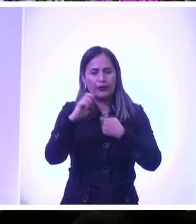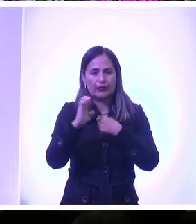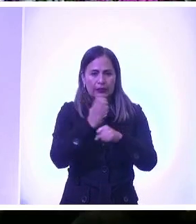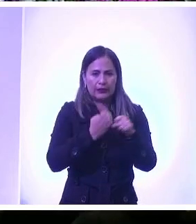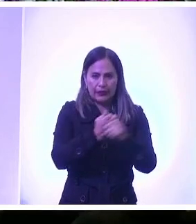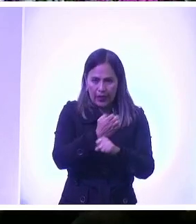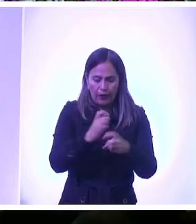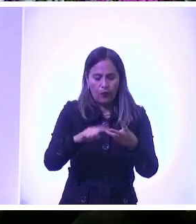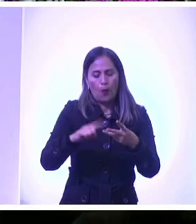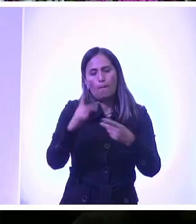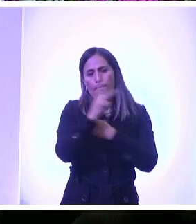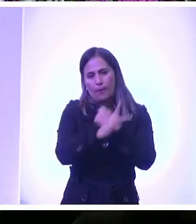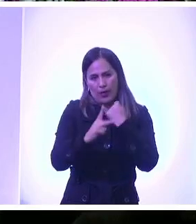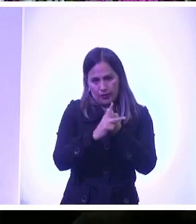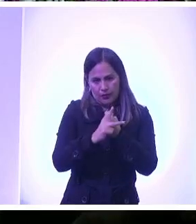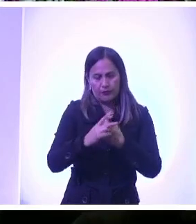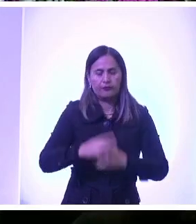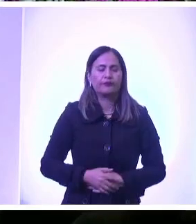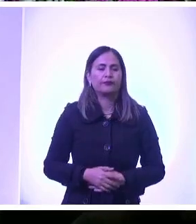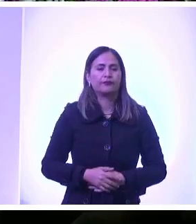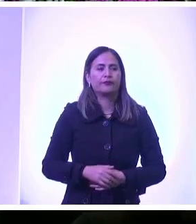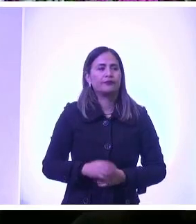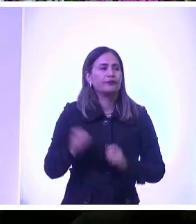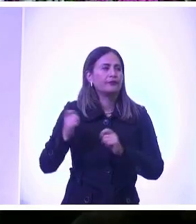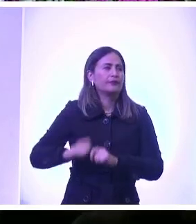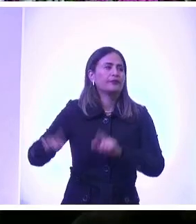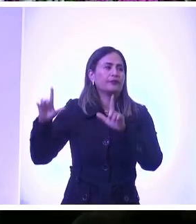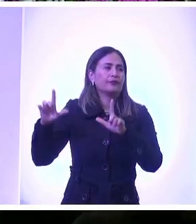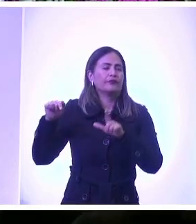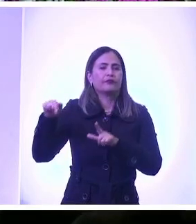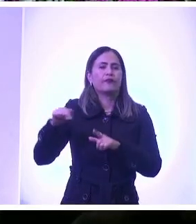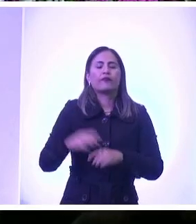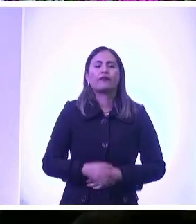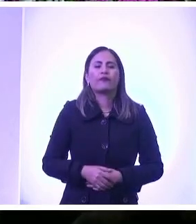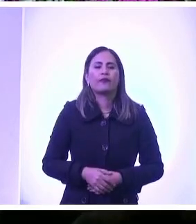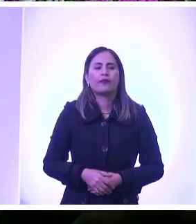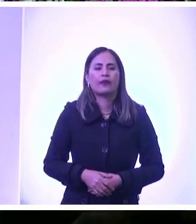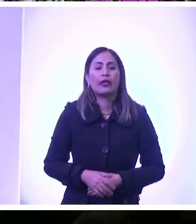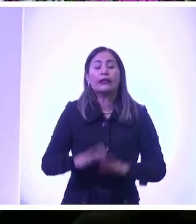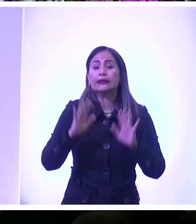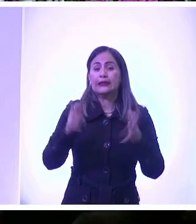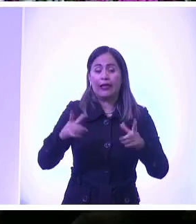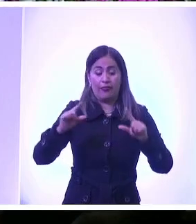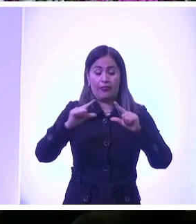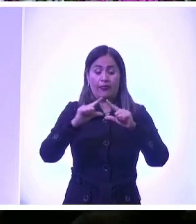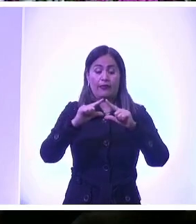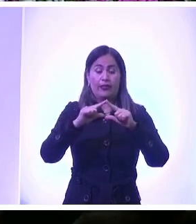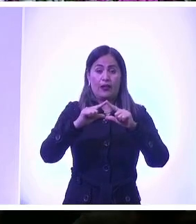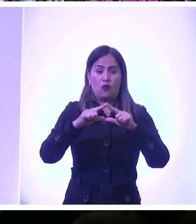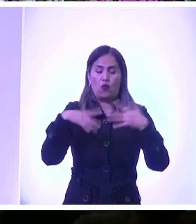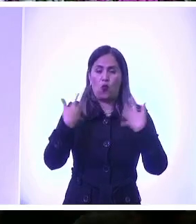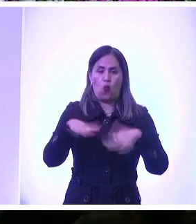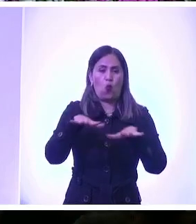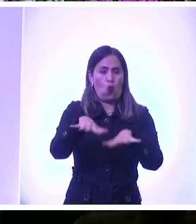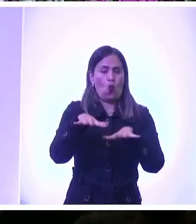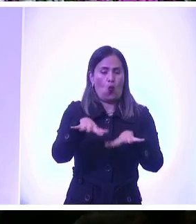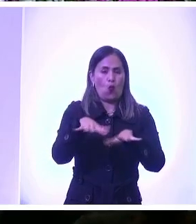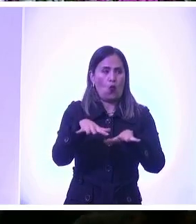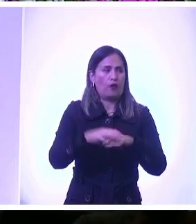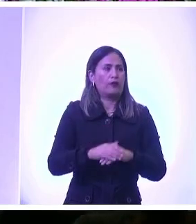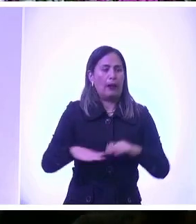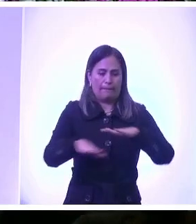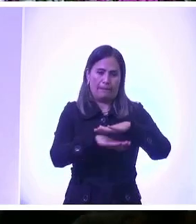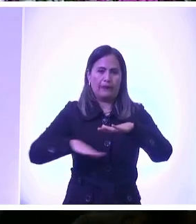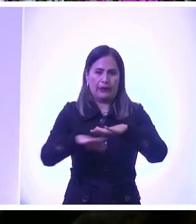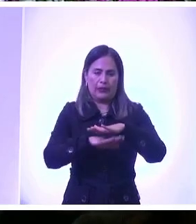pemos la siguiente favor Bueno ese es el Triángulo virtuoso abajo está el